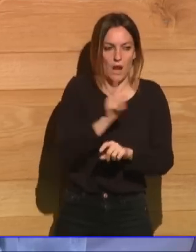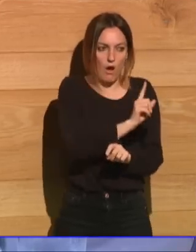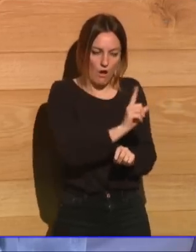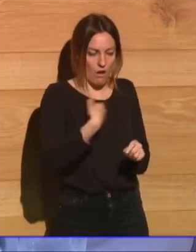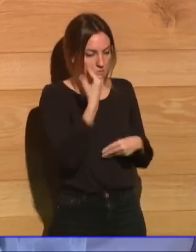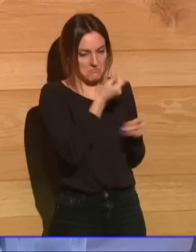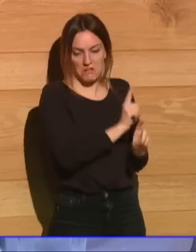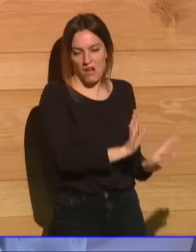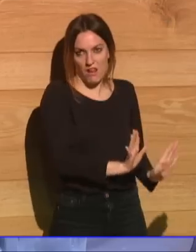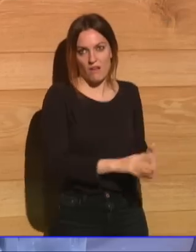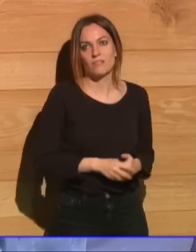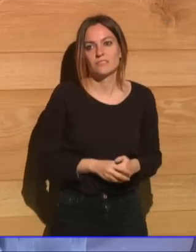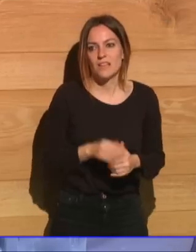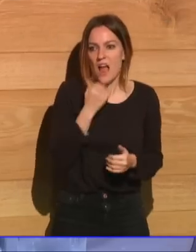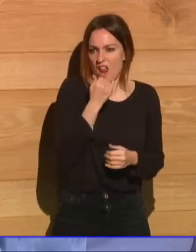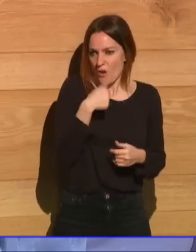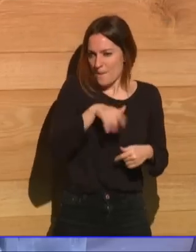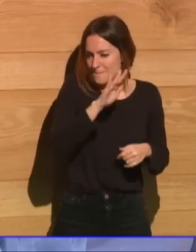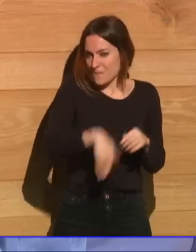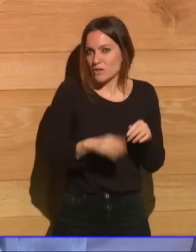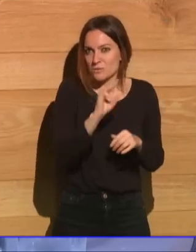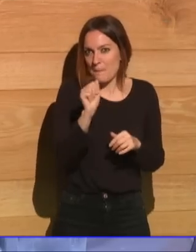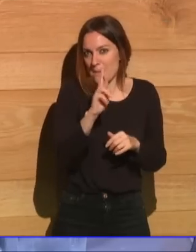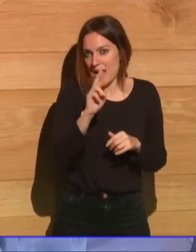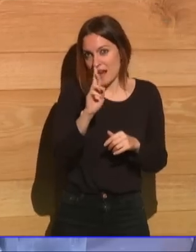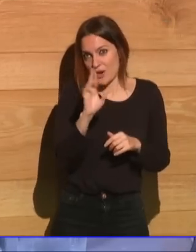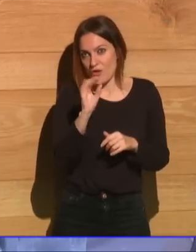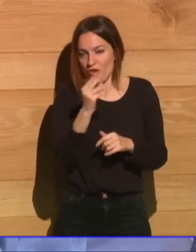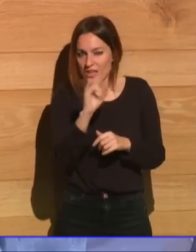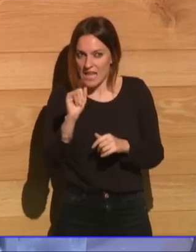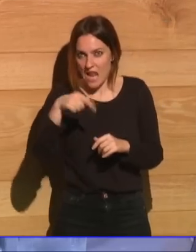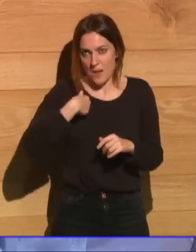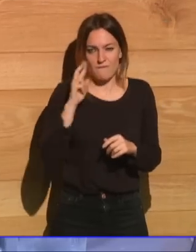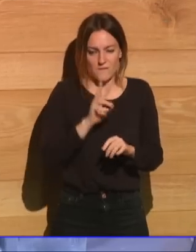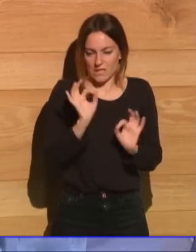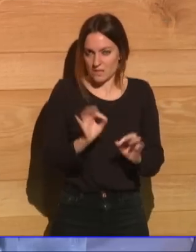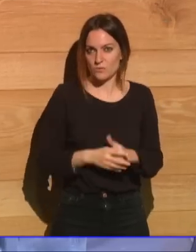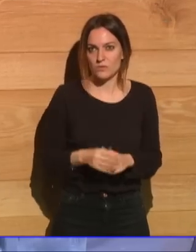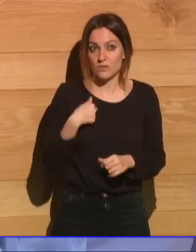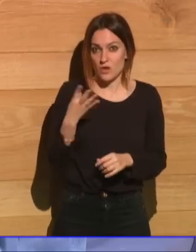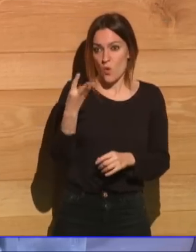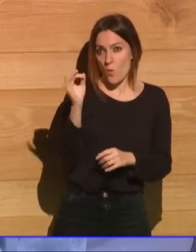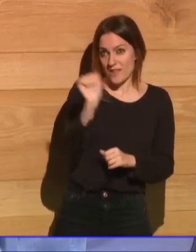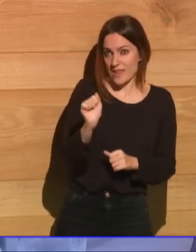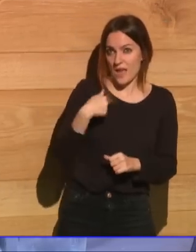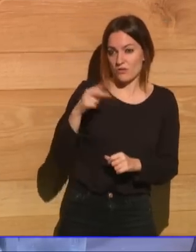elegante. No. Una de las sagas menos parroquiales O que yo- yo he visto. Eso es. O yo, por ejemplo, que llevo contando una historia 40 años.